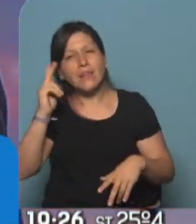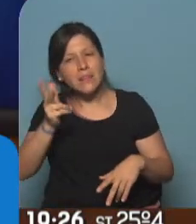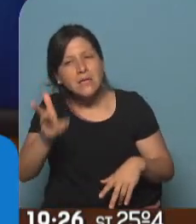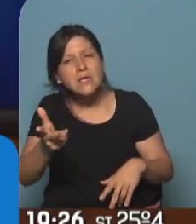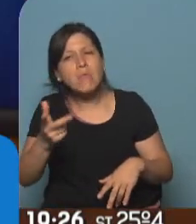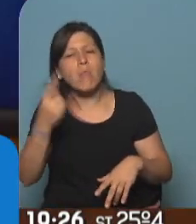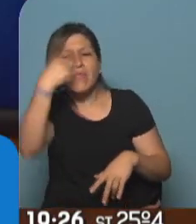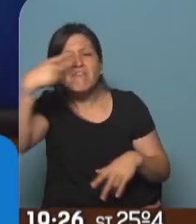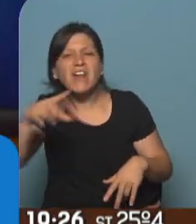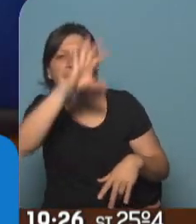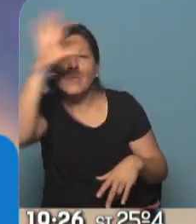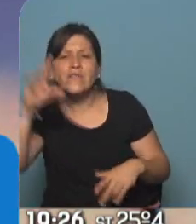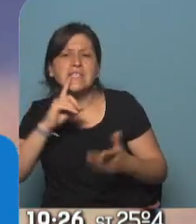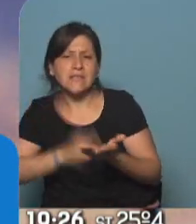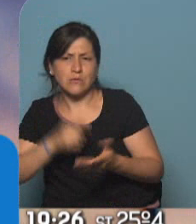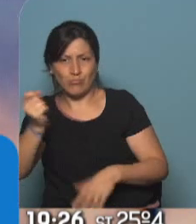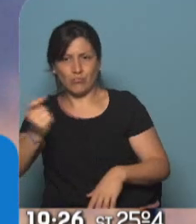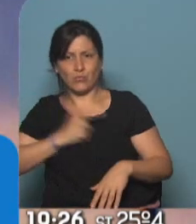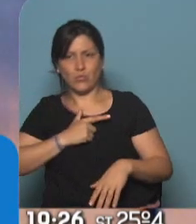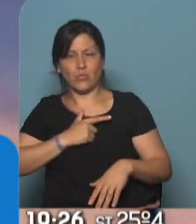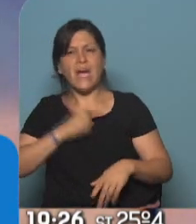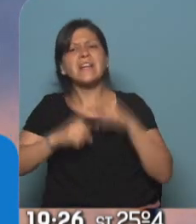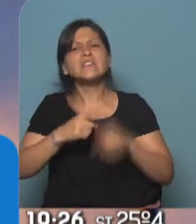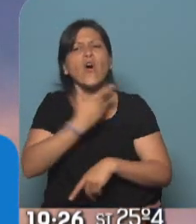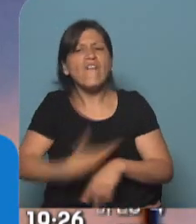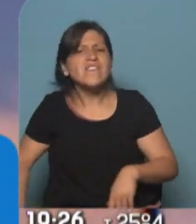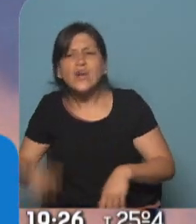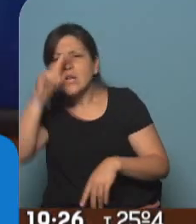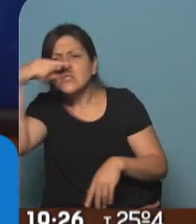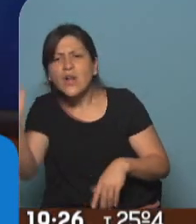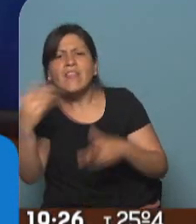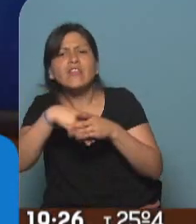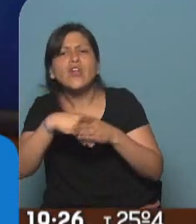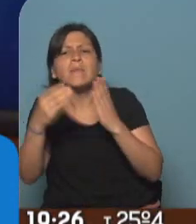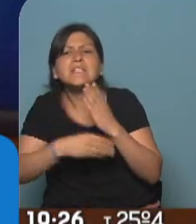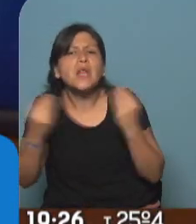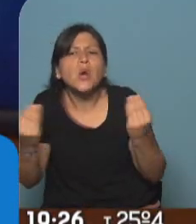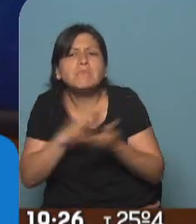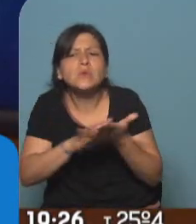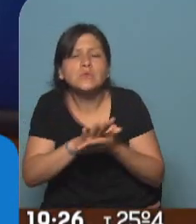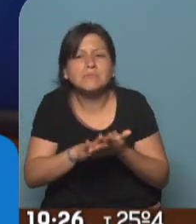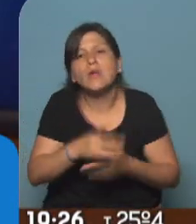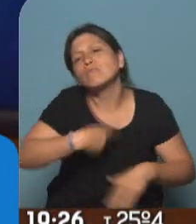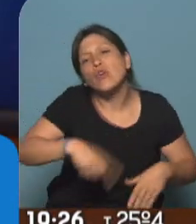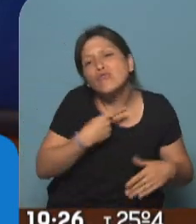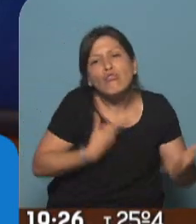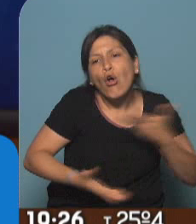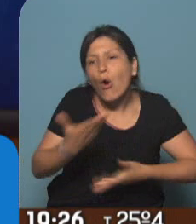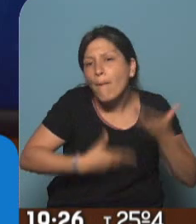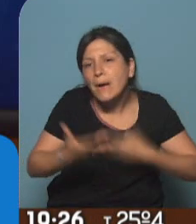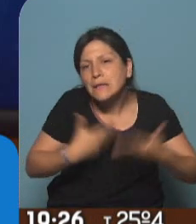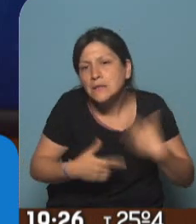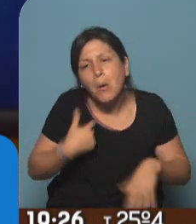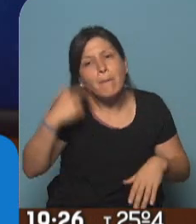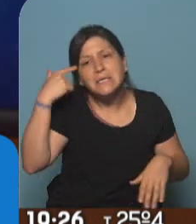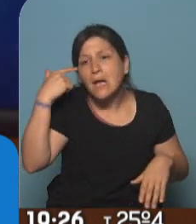propias cuál es la postura exacta del gobierno nacional a través del ministerio que ustedes manejan bueno nosotros compartimos la filosofía que aquellos que delinquen